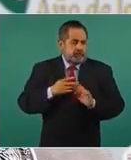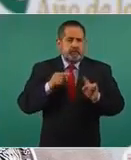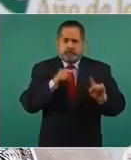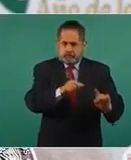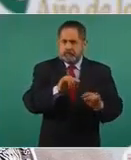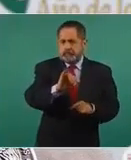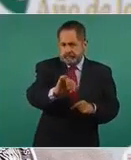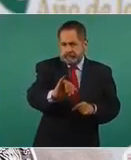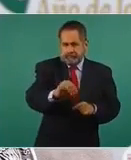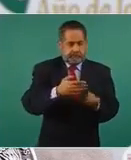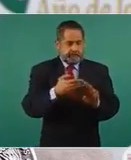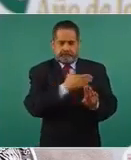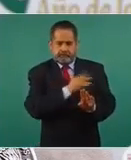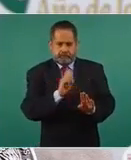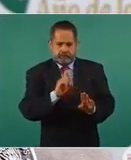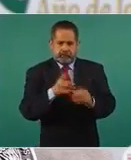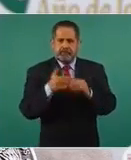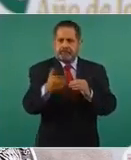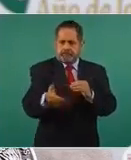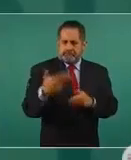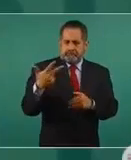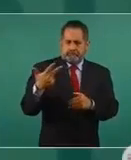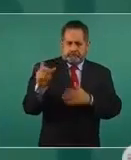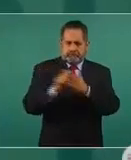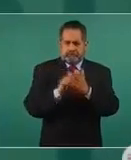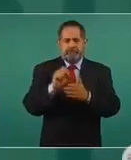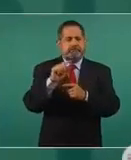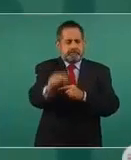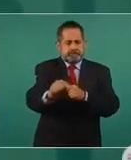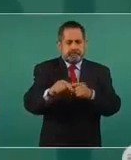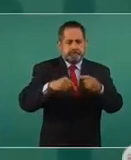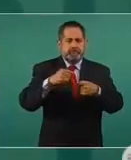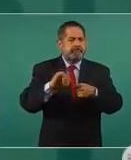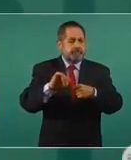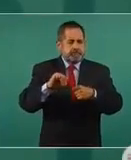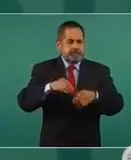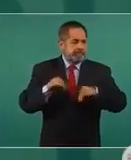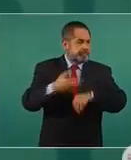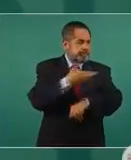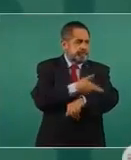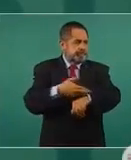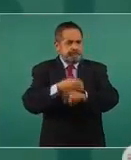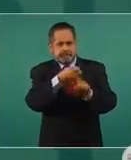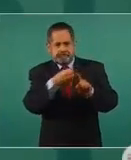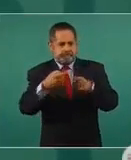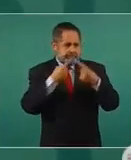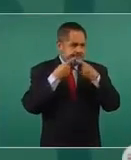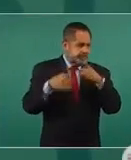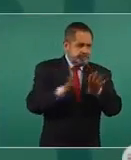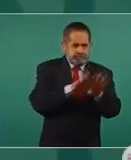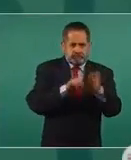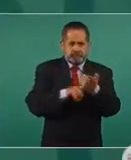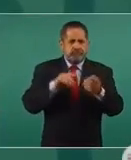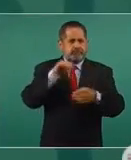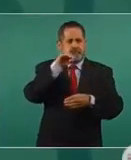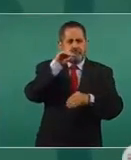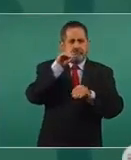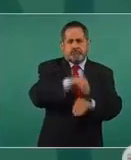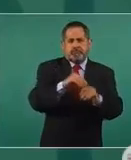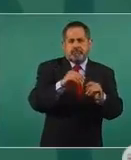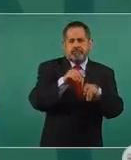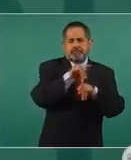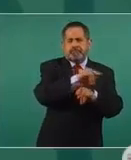se realizaba, o coordinando el esfuerzo de los hombres que estaban ahí asignados a